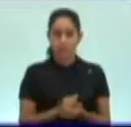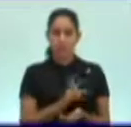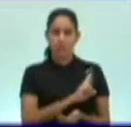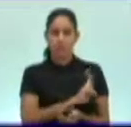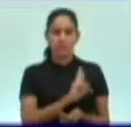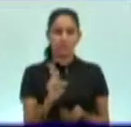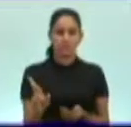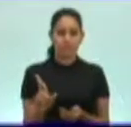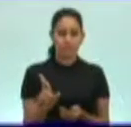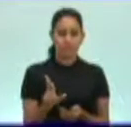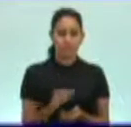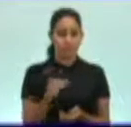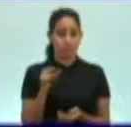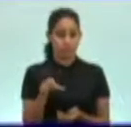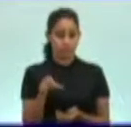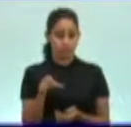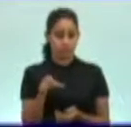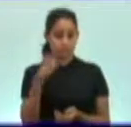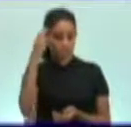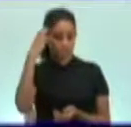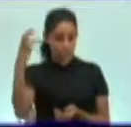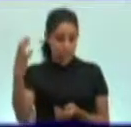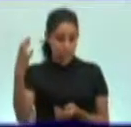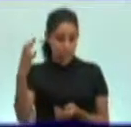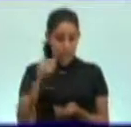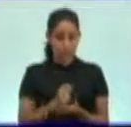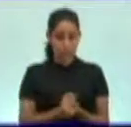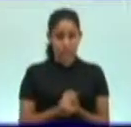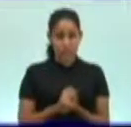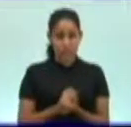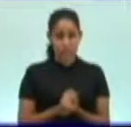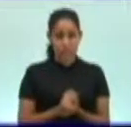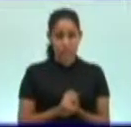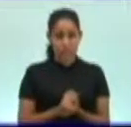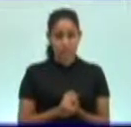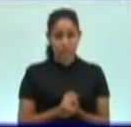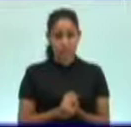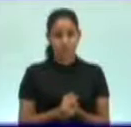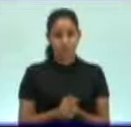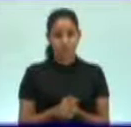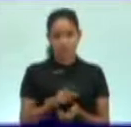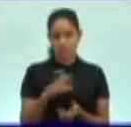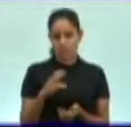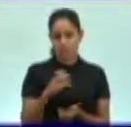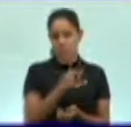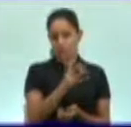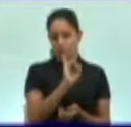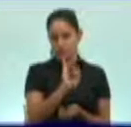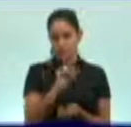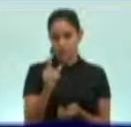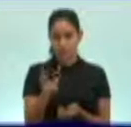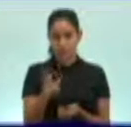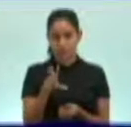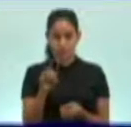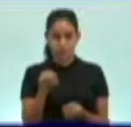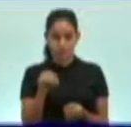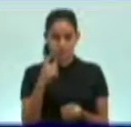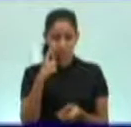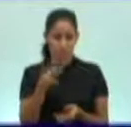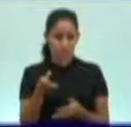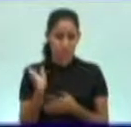responsabilidad desde el Estado, que en su artículo 71 se refiere a que